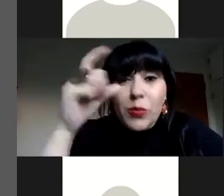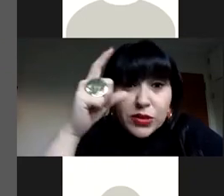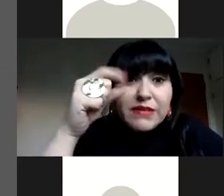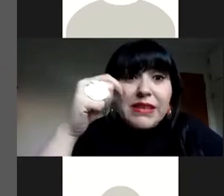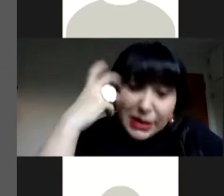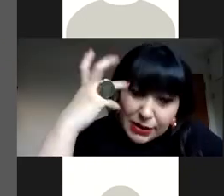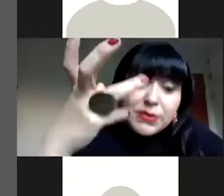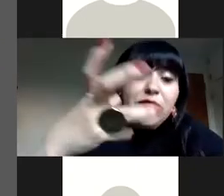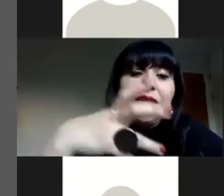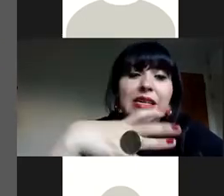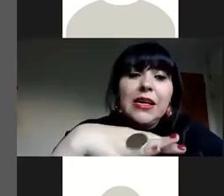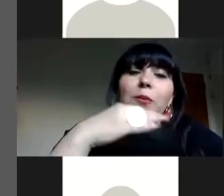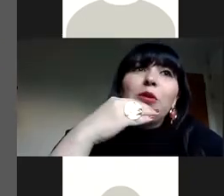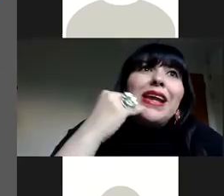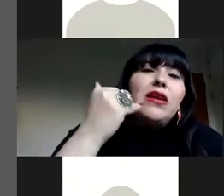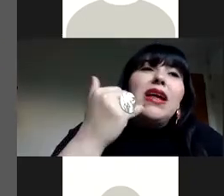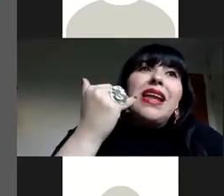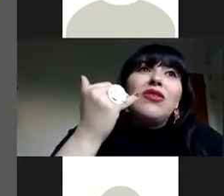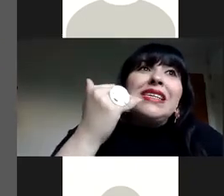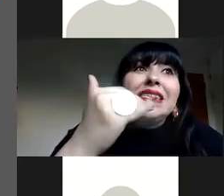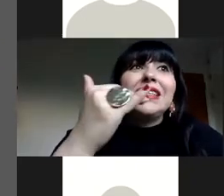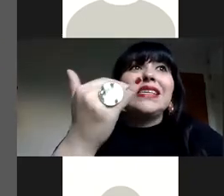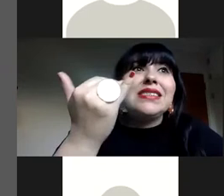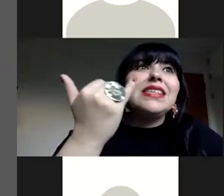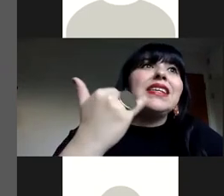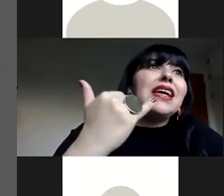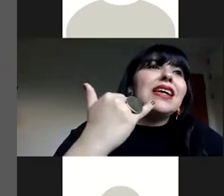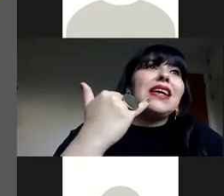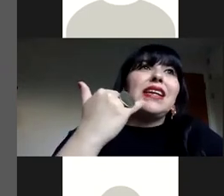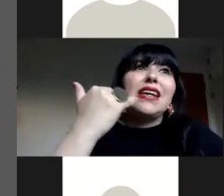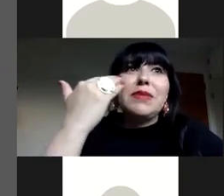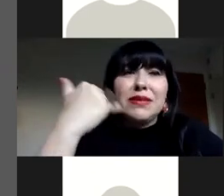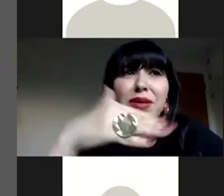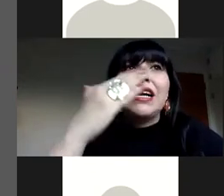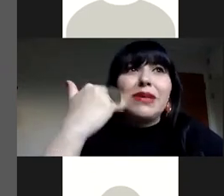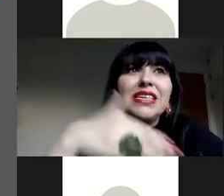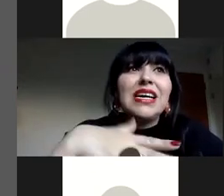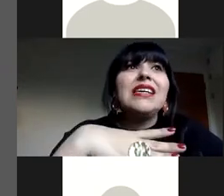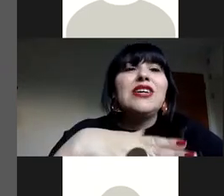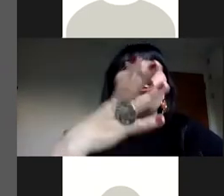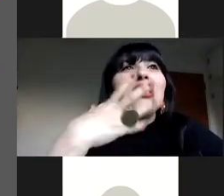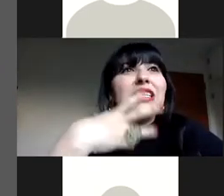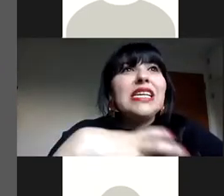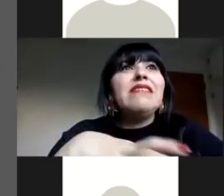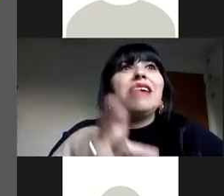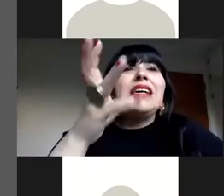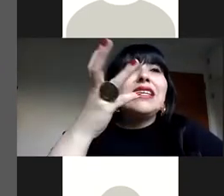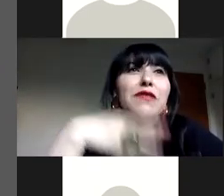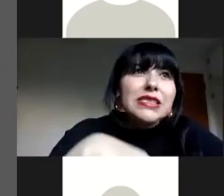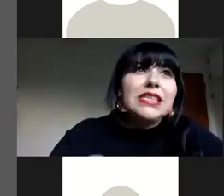No imposible, es difícil. Pero para el adolescente que sí tiene la capacidad